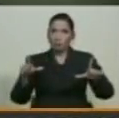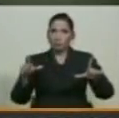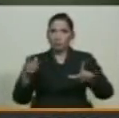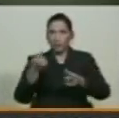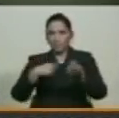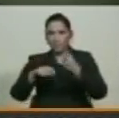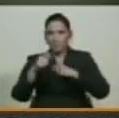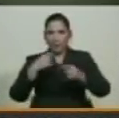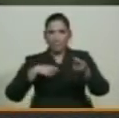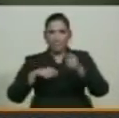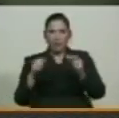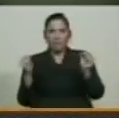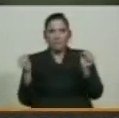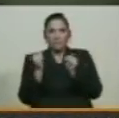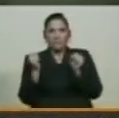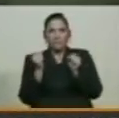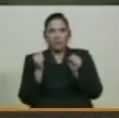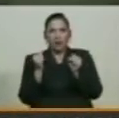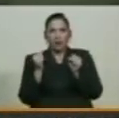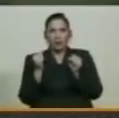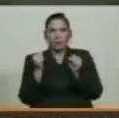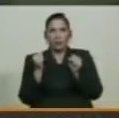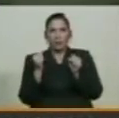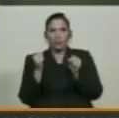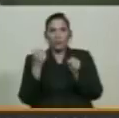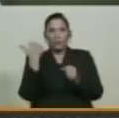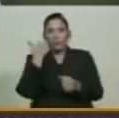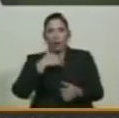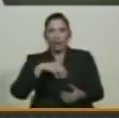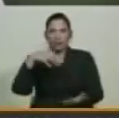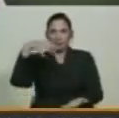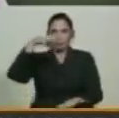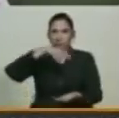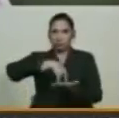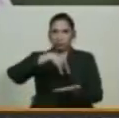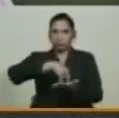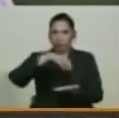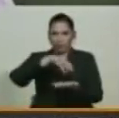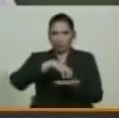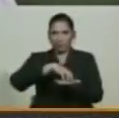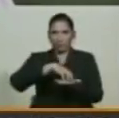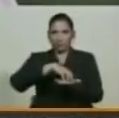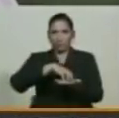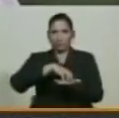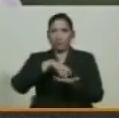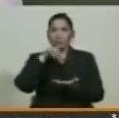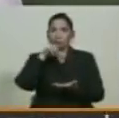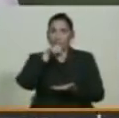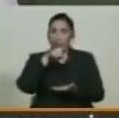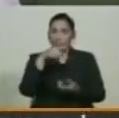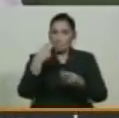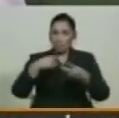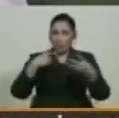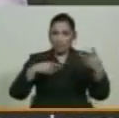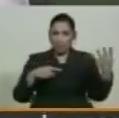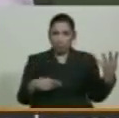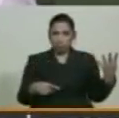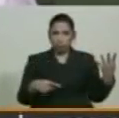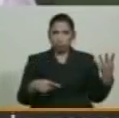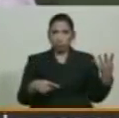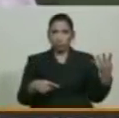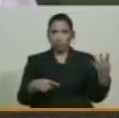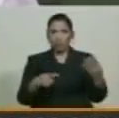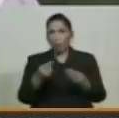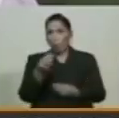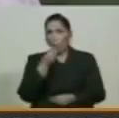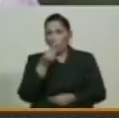Frío Valencia, donde justamente las autoridades ya han determinado las irregularidades que se han registrado en la distribución de diversos rubros